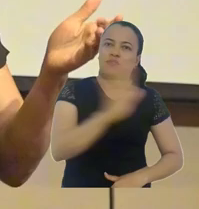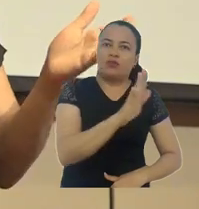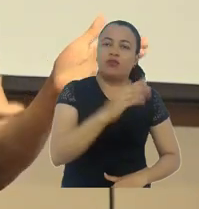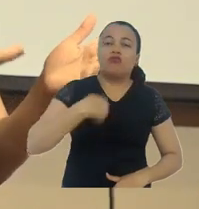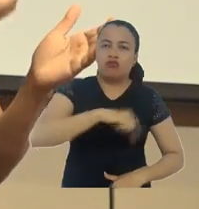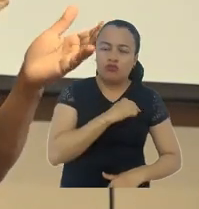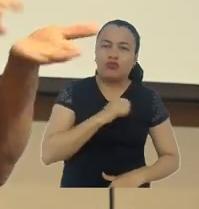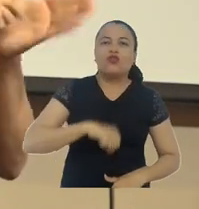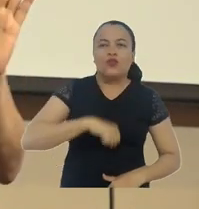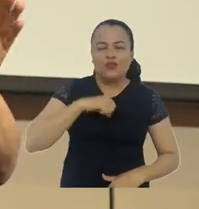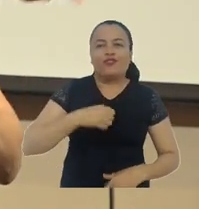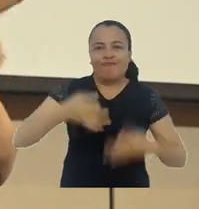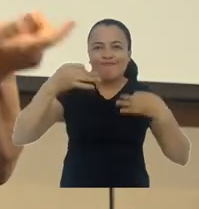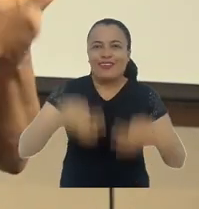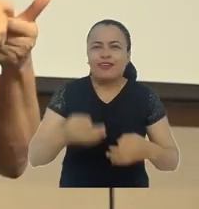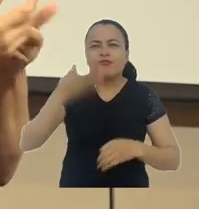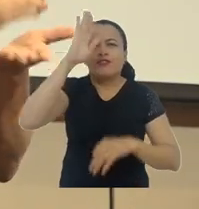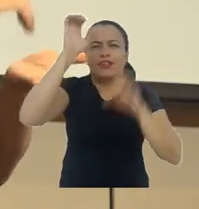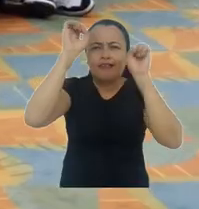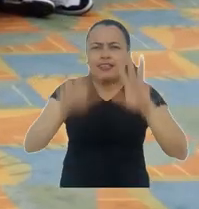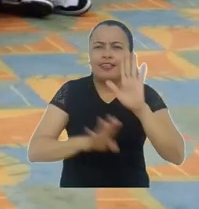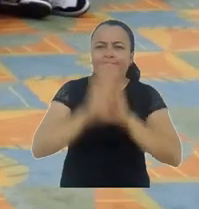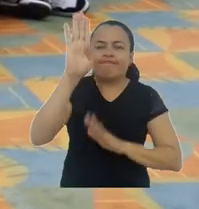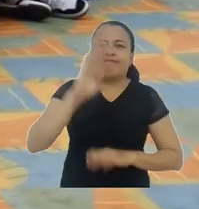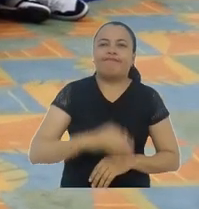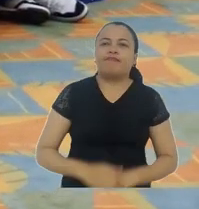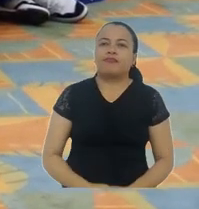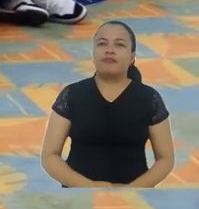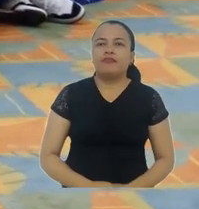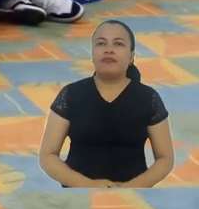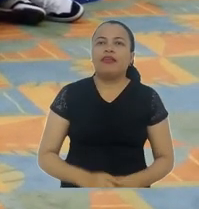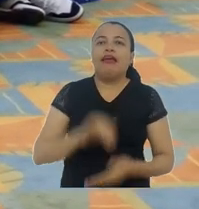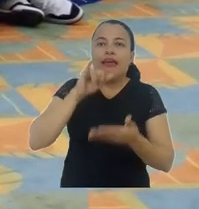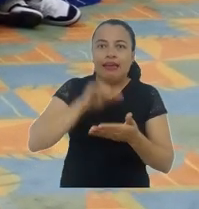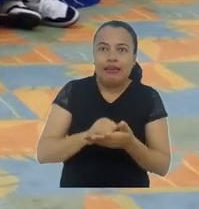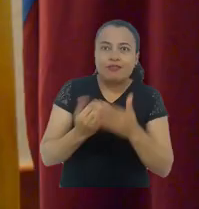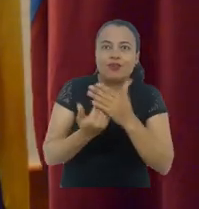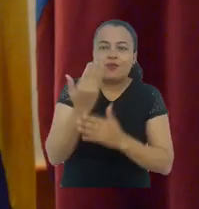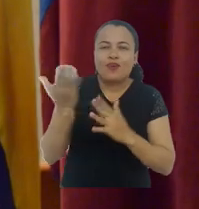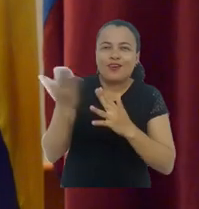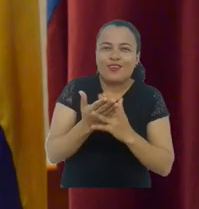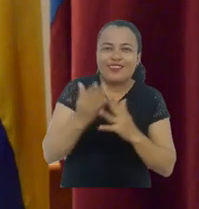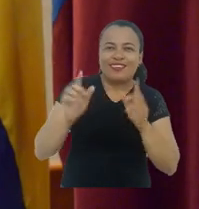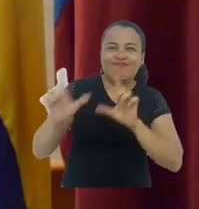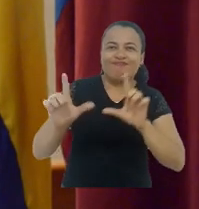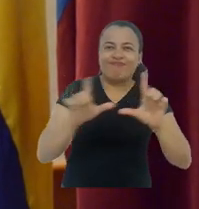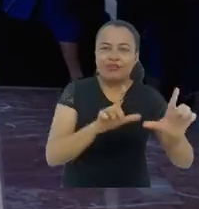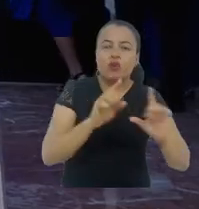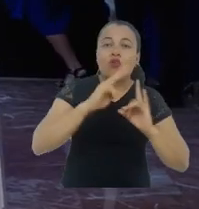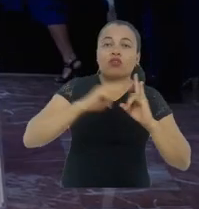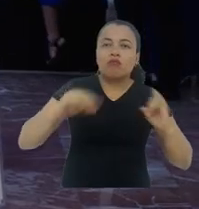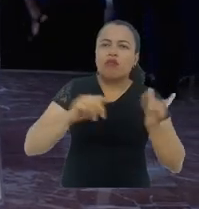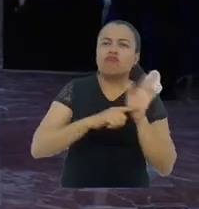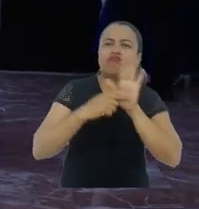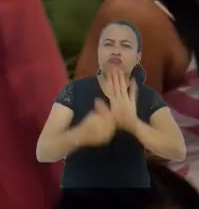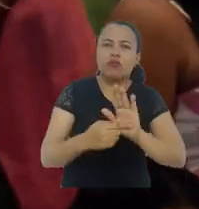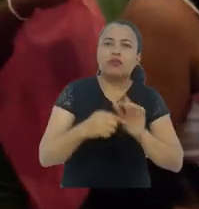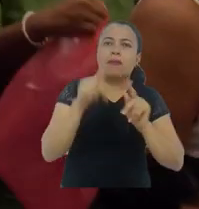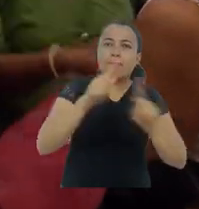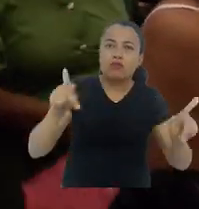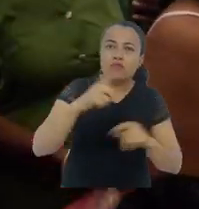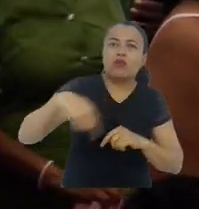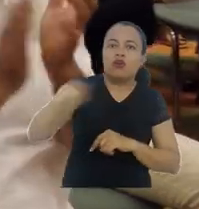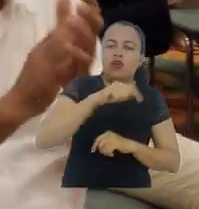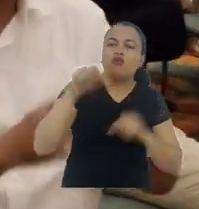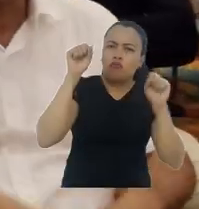de ustedes. Nosotros estamos orgullosos de ustedes. Dios les bendiga y muchos éxitos en su carrera. Con esta nueva cohorte de graduados, Unimagdalena demuestra